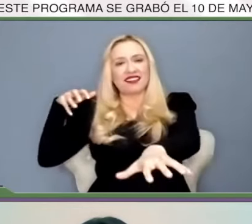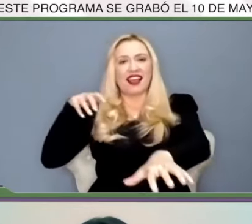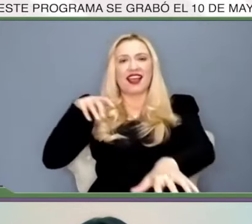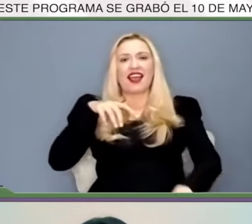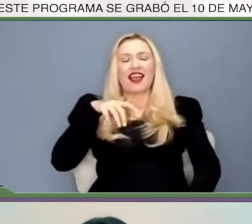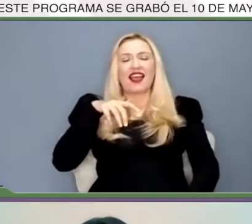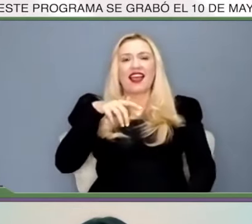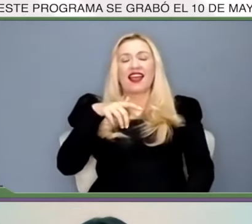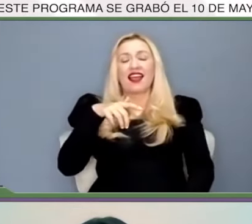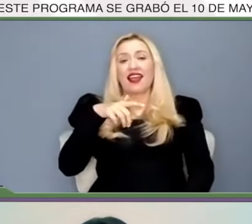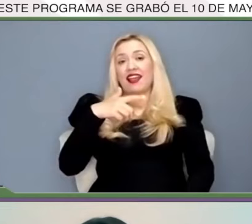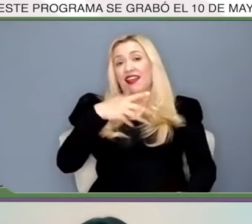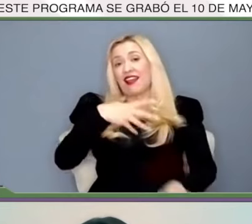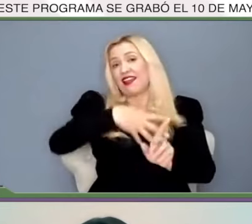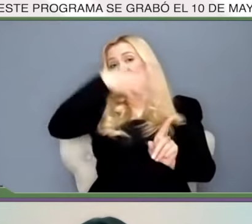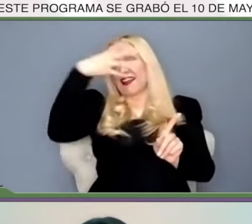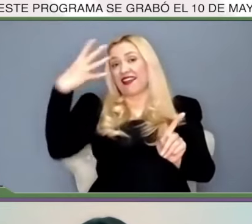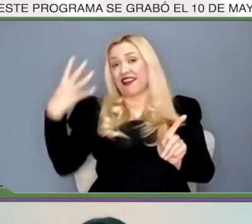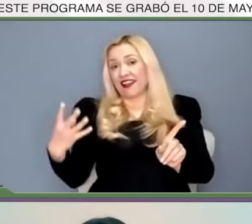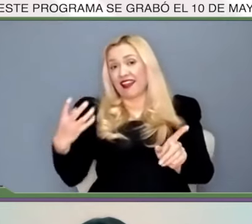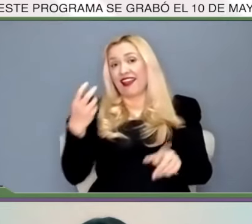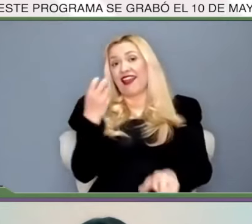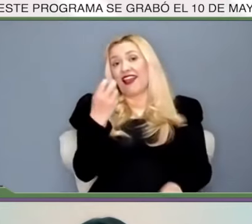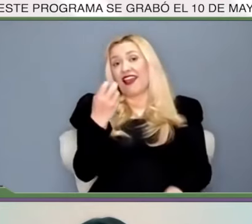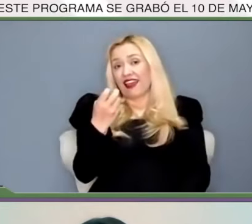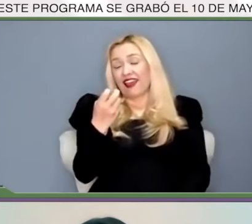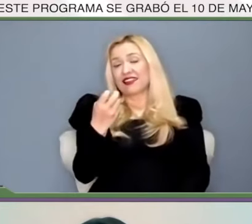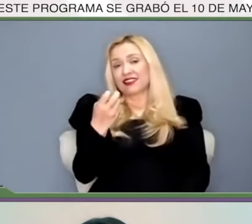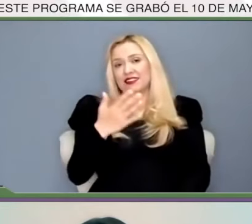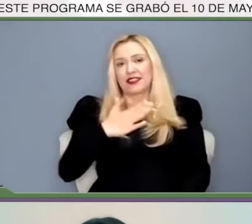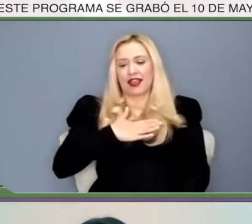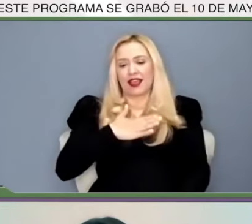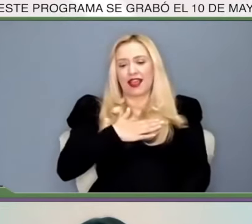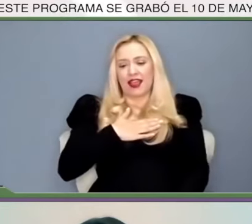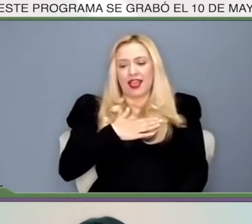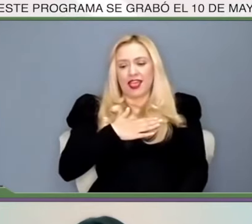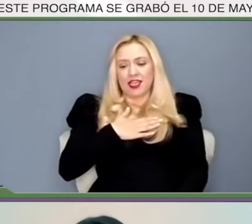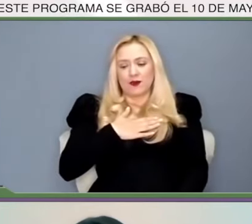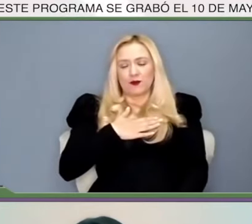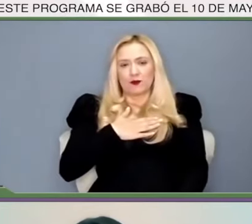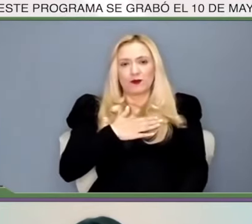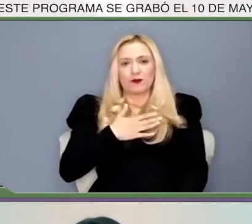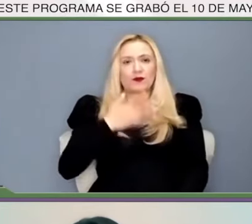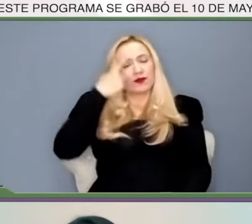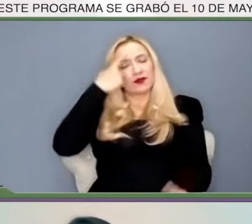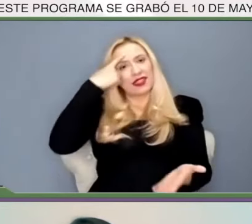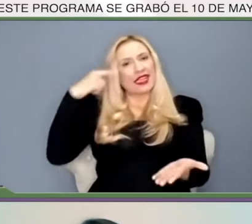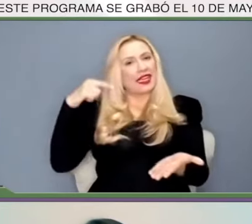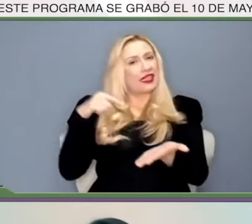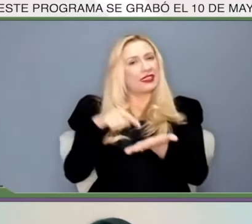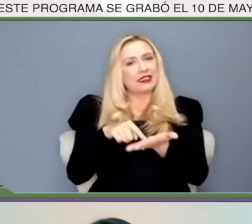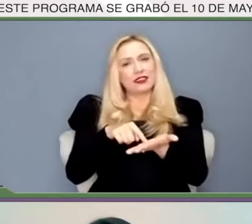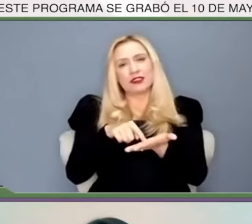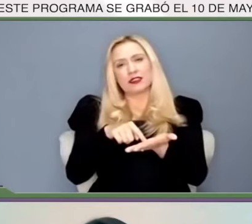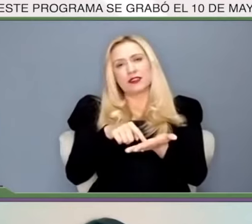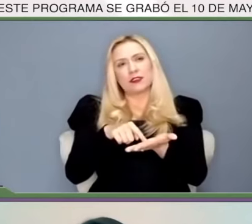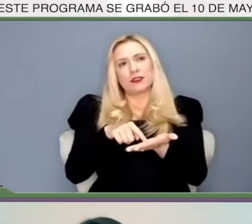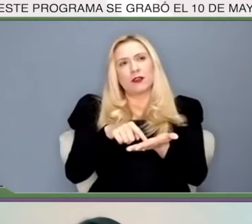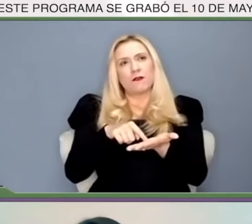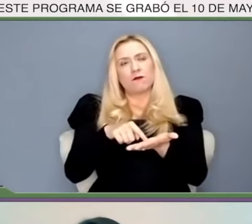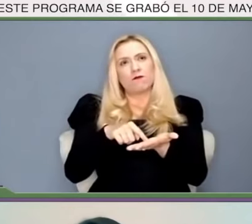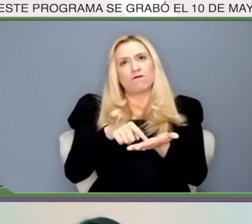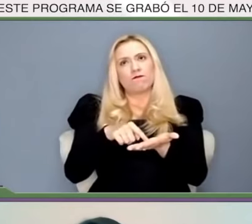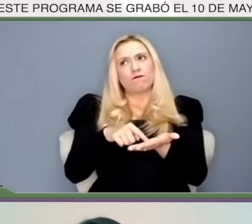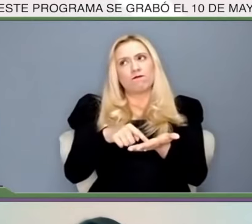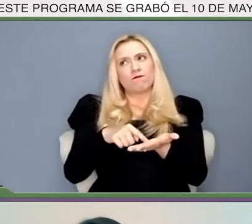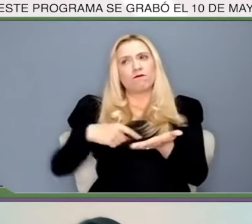LGBTI. Entonces creo que ya como cerrando mi participación, creo que tiene que ver